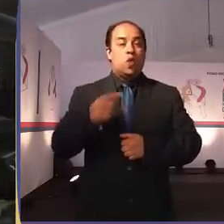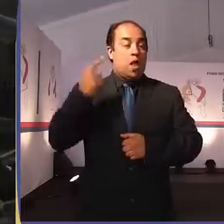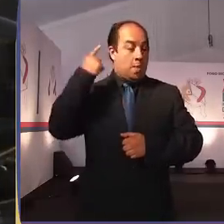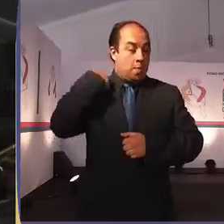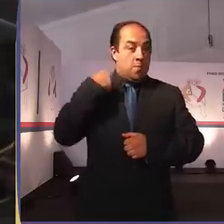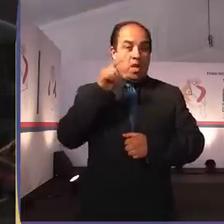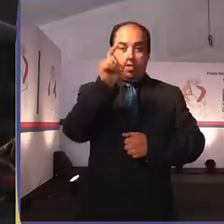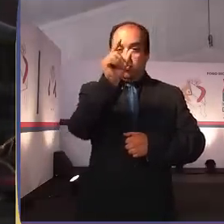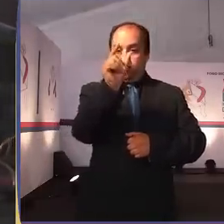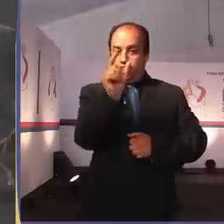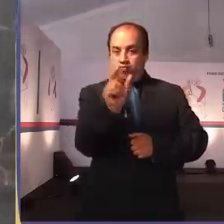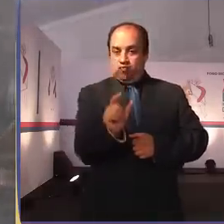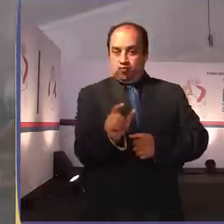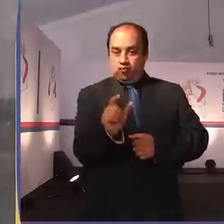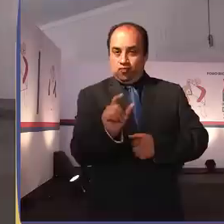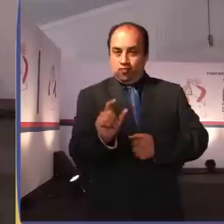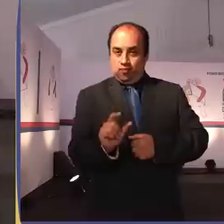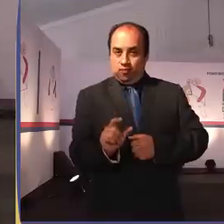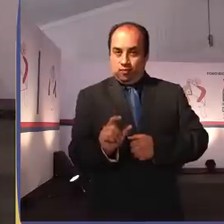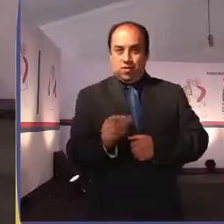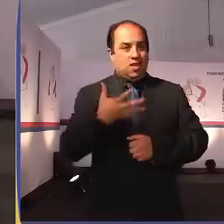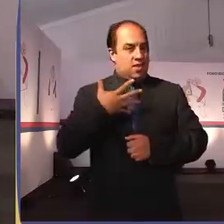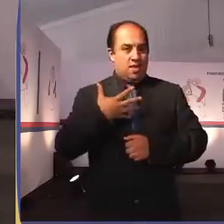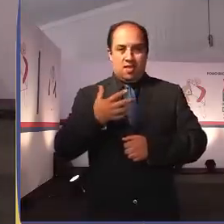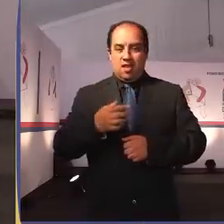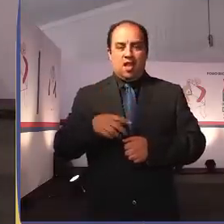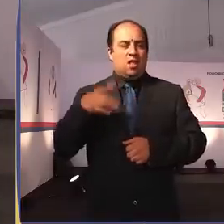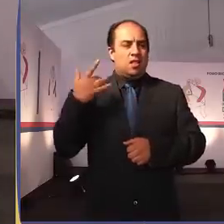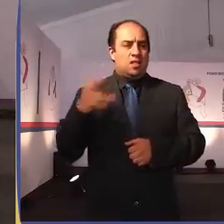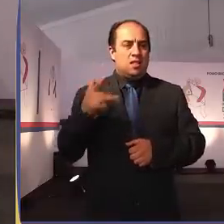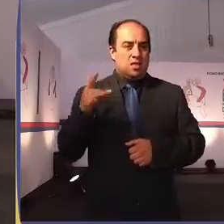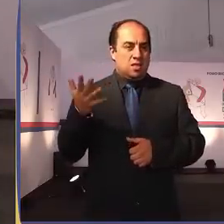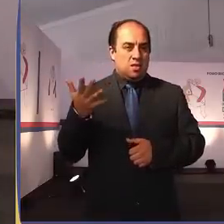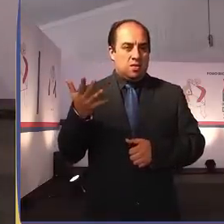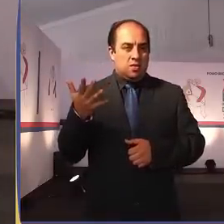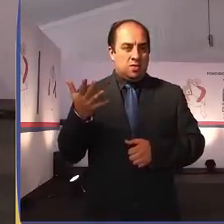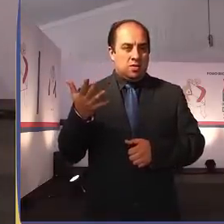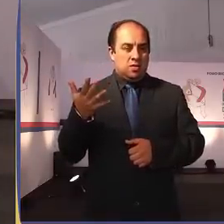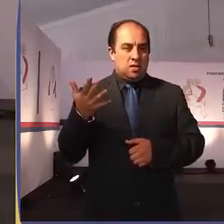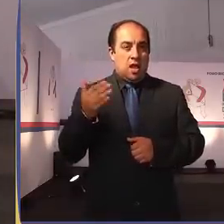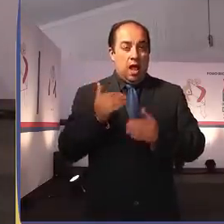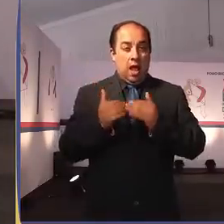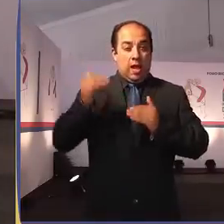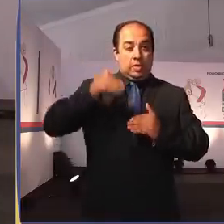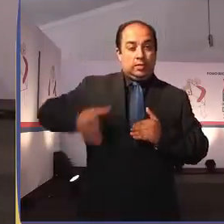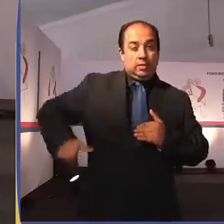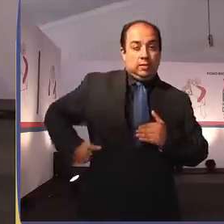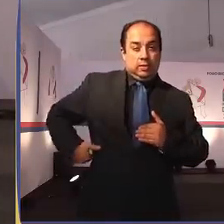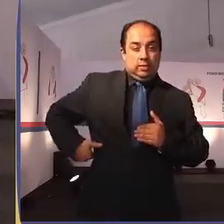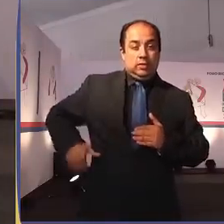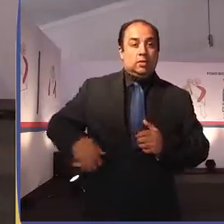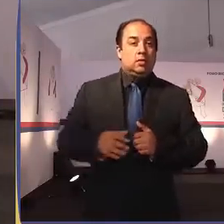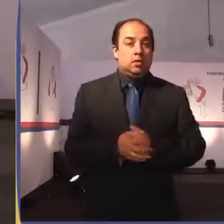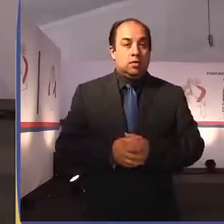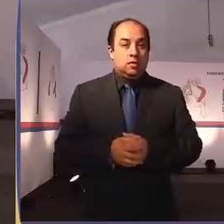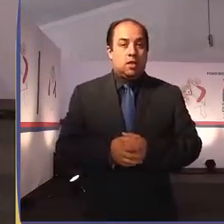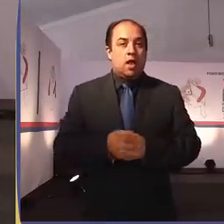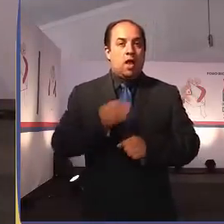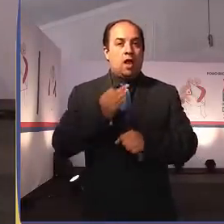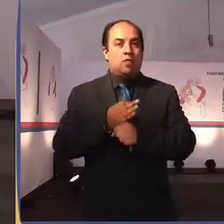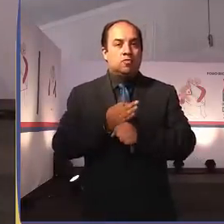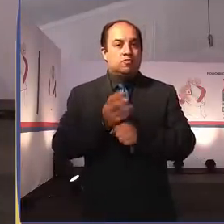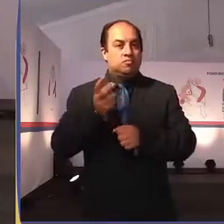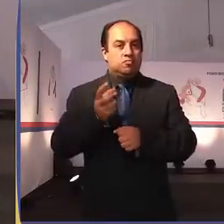columna, no tener ninguna afección arriba de las lumbares, están aquí oyendo la